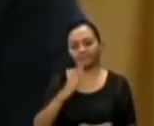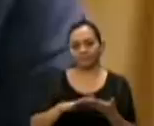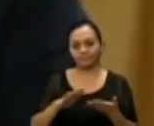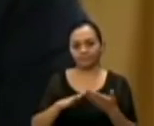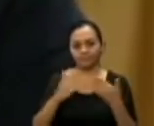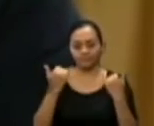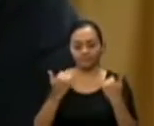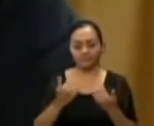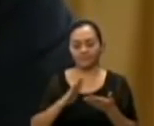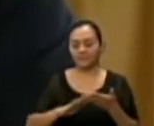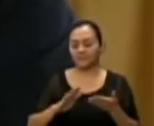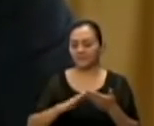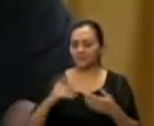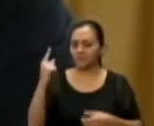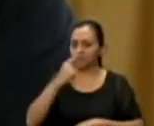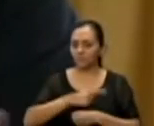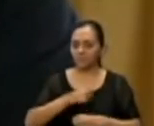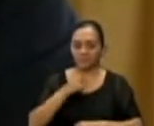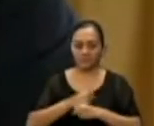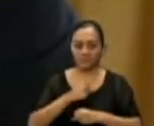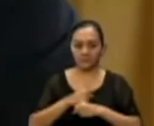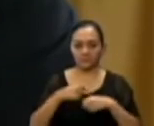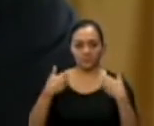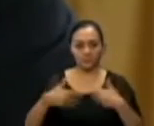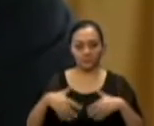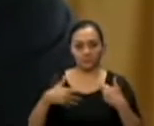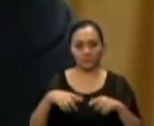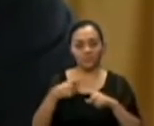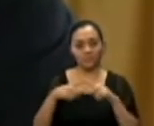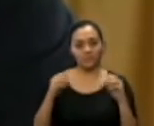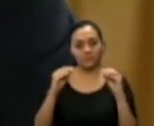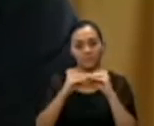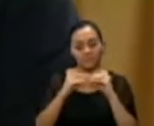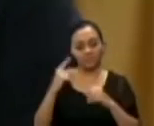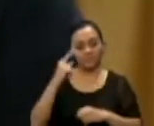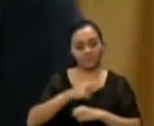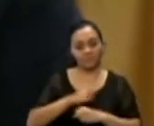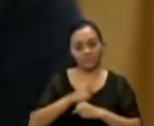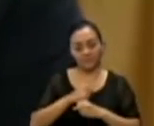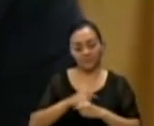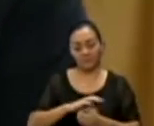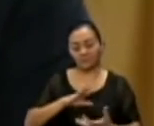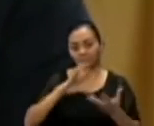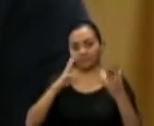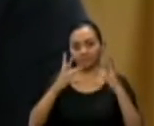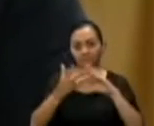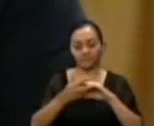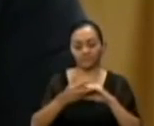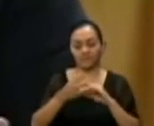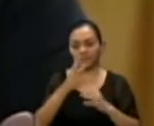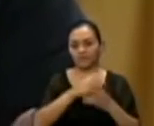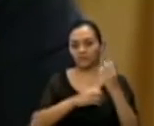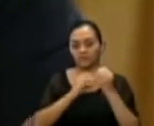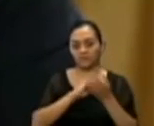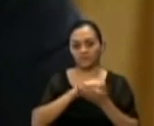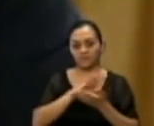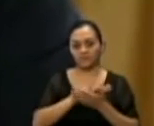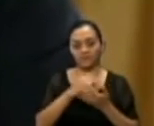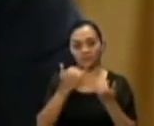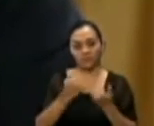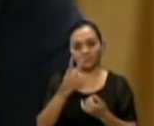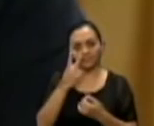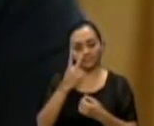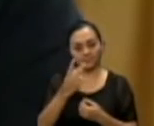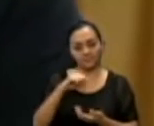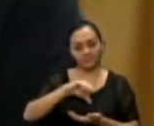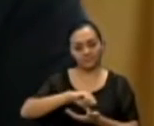verdad es que ha sido una jornada intensa histórica como muchas otras jornadas históricas la revolución ciudadana y vamos a ver por qué y que estamos cerrando aquí el